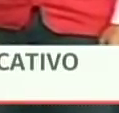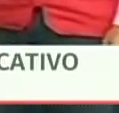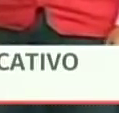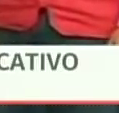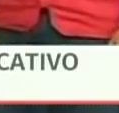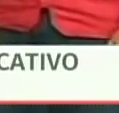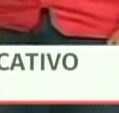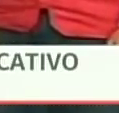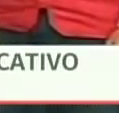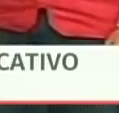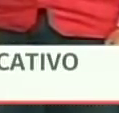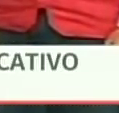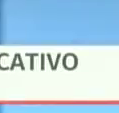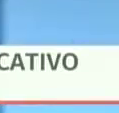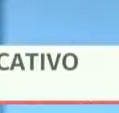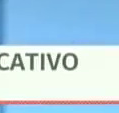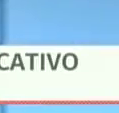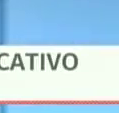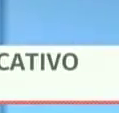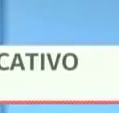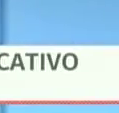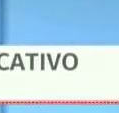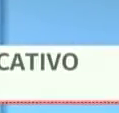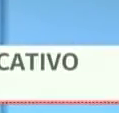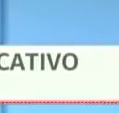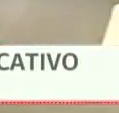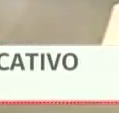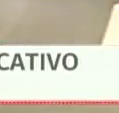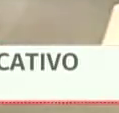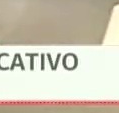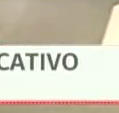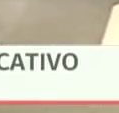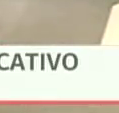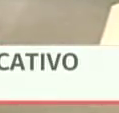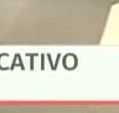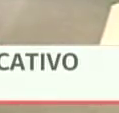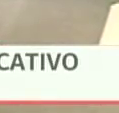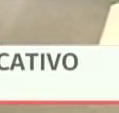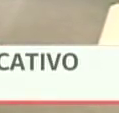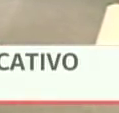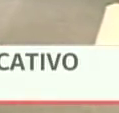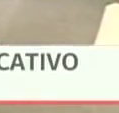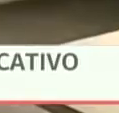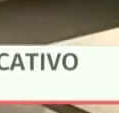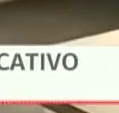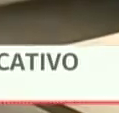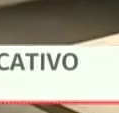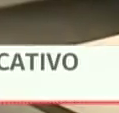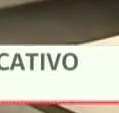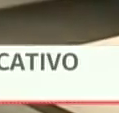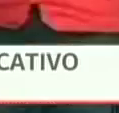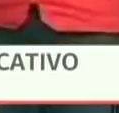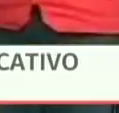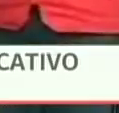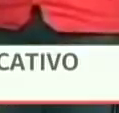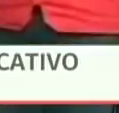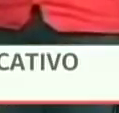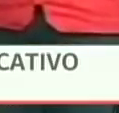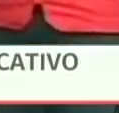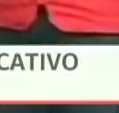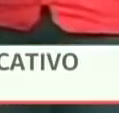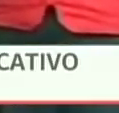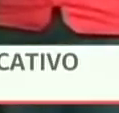del estado Amazonas, la profesora Lourdes Rodríguez. Gracias, presidente. Efectivamente, aquí estamos